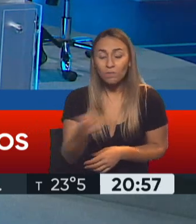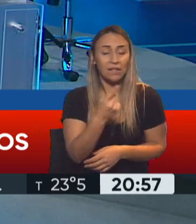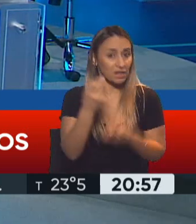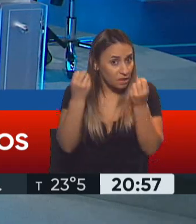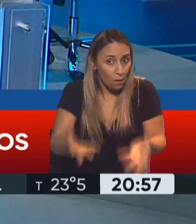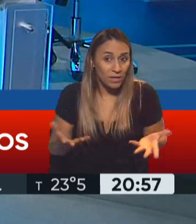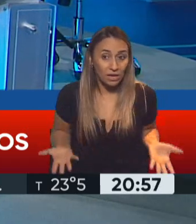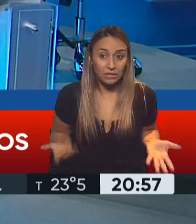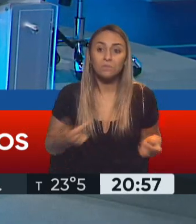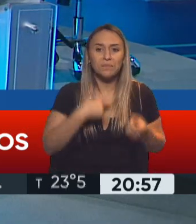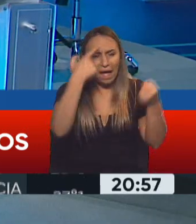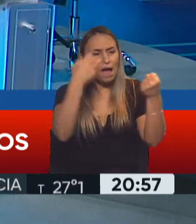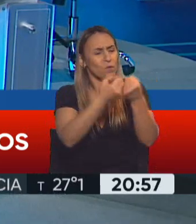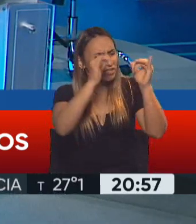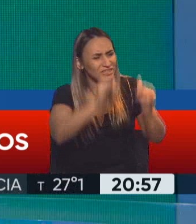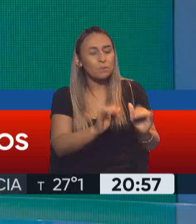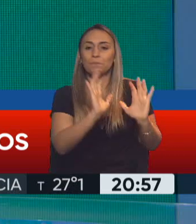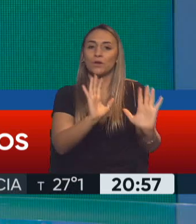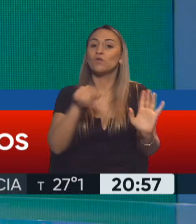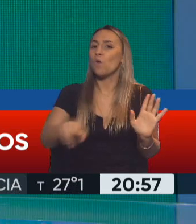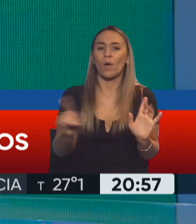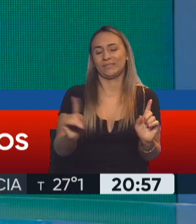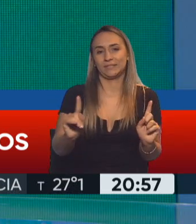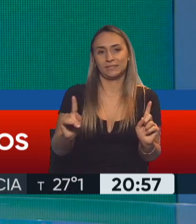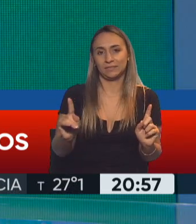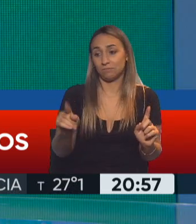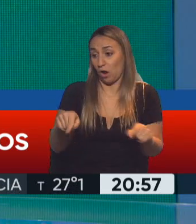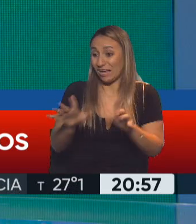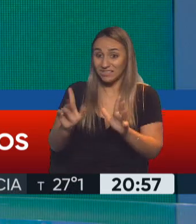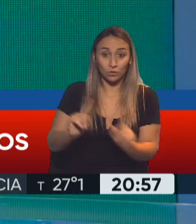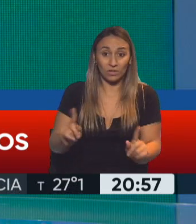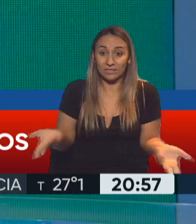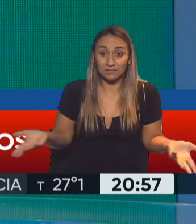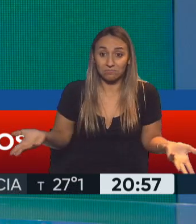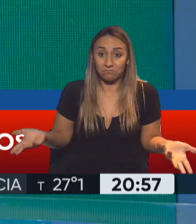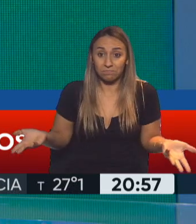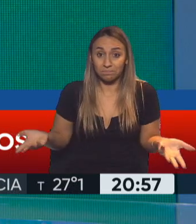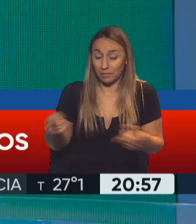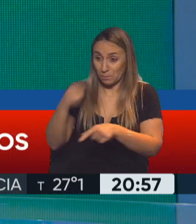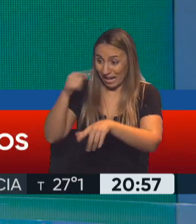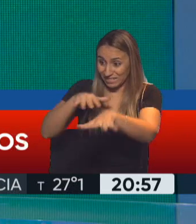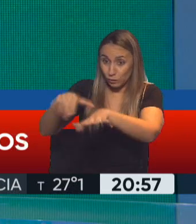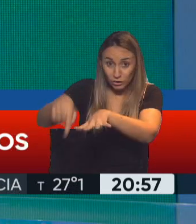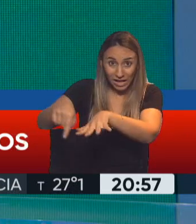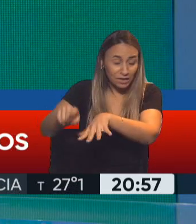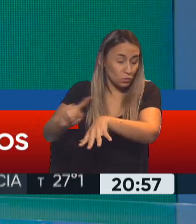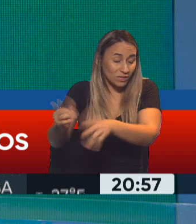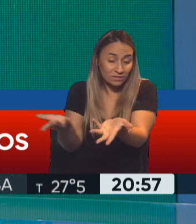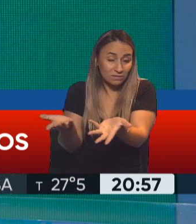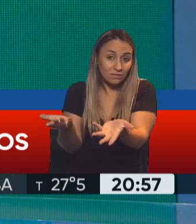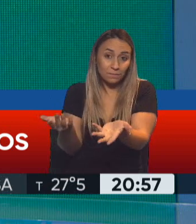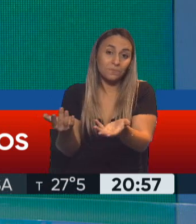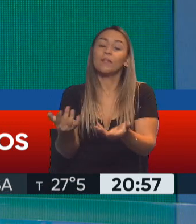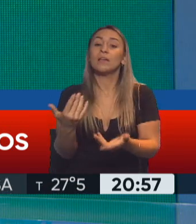absolutamente de acuerdo pero ni siquiera lo que está sucediendo no no está pasando claro en lo cual me parece que tenemos un país que lo suficientemente